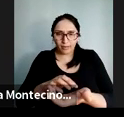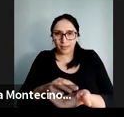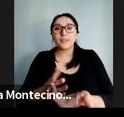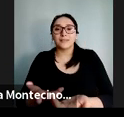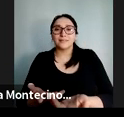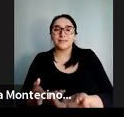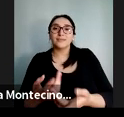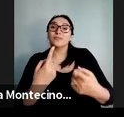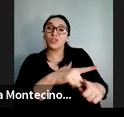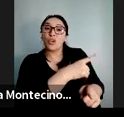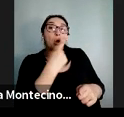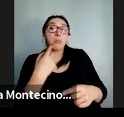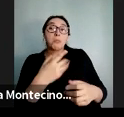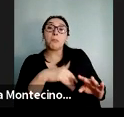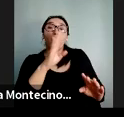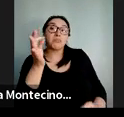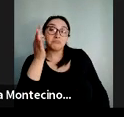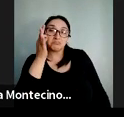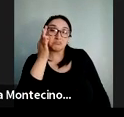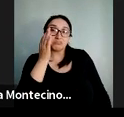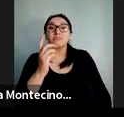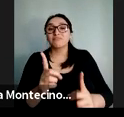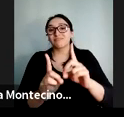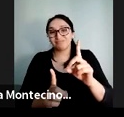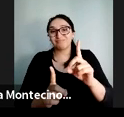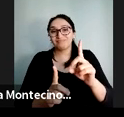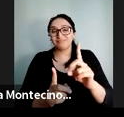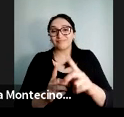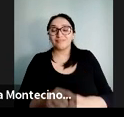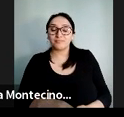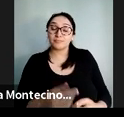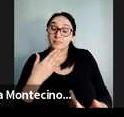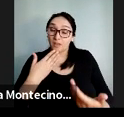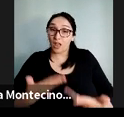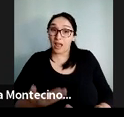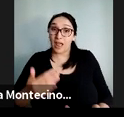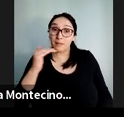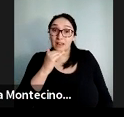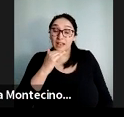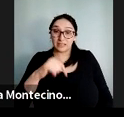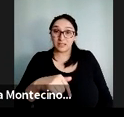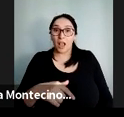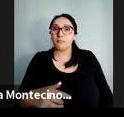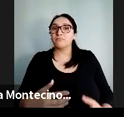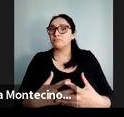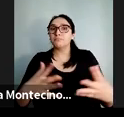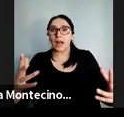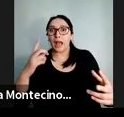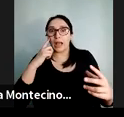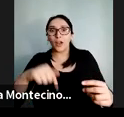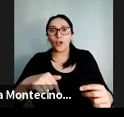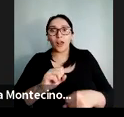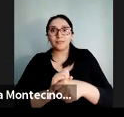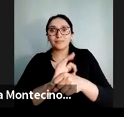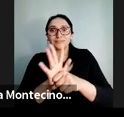se perciben en este plano digital. Y bueno, en la actual emergencia sanitaria esto se ha acrecentado,